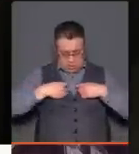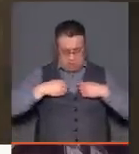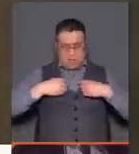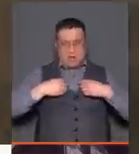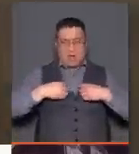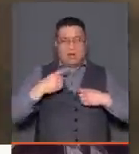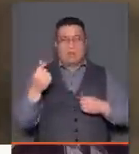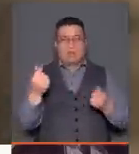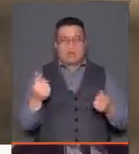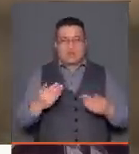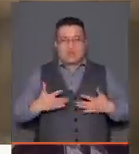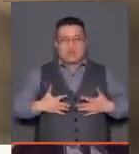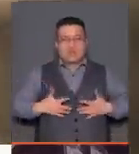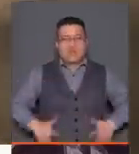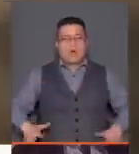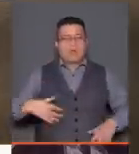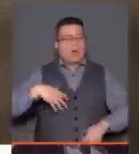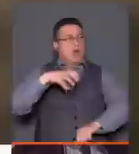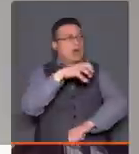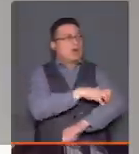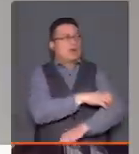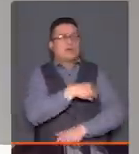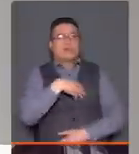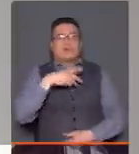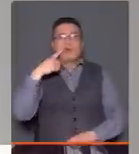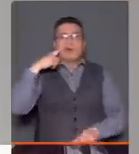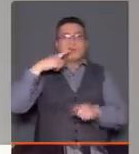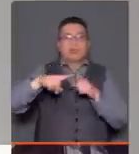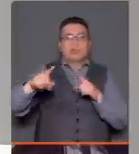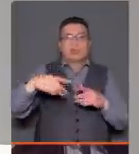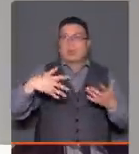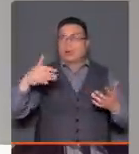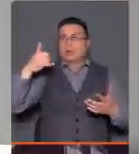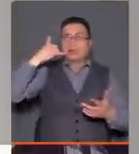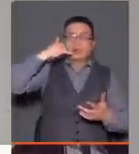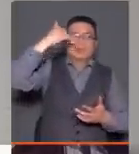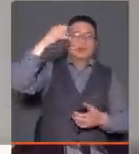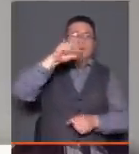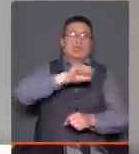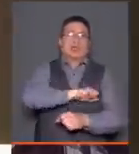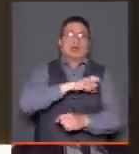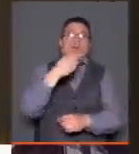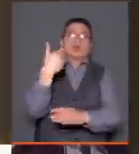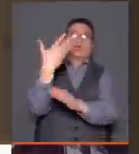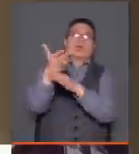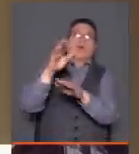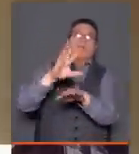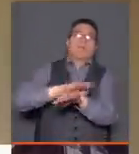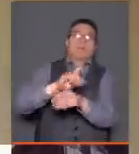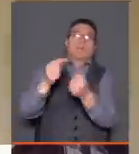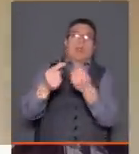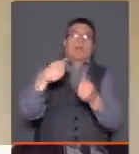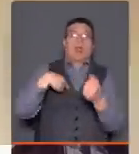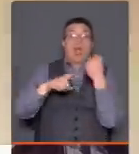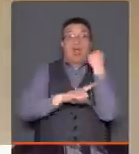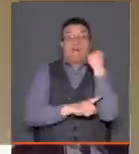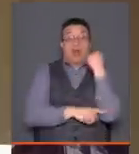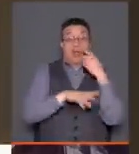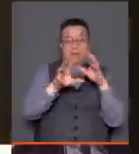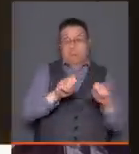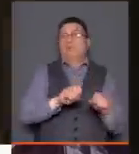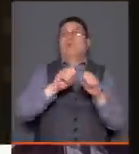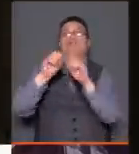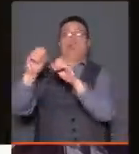peso y en una región que no conocía consiguió Llamar a Santiago pedir plata y la abogada defensora tuvo que llevarla al